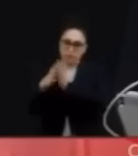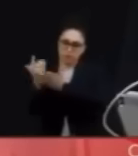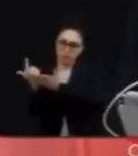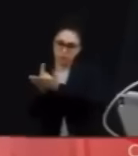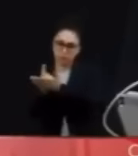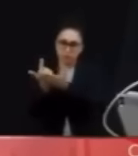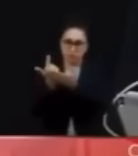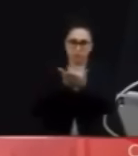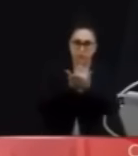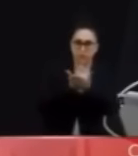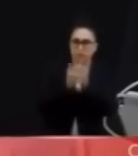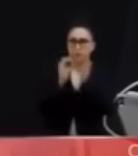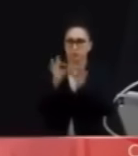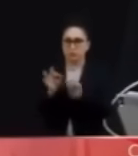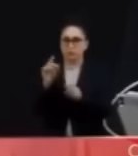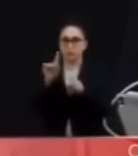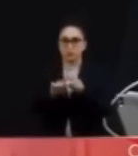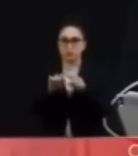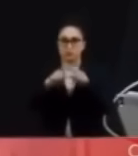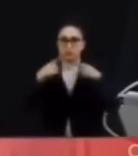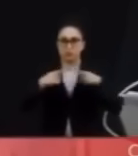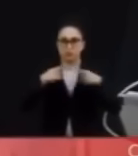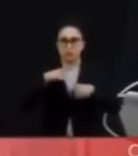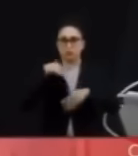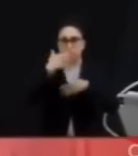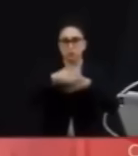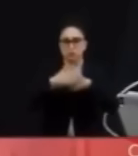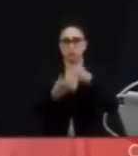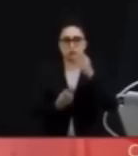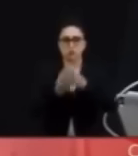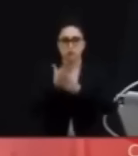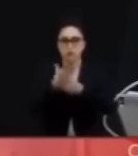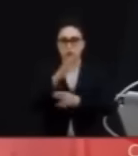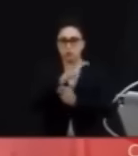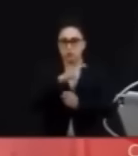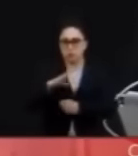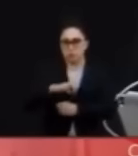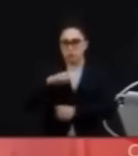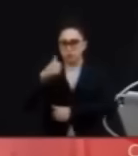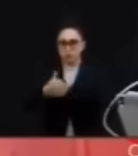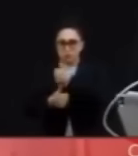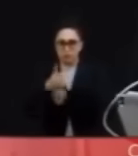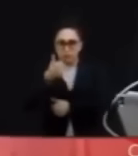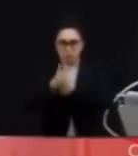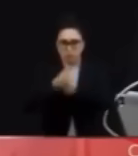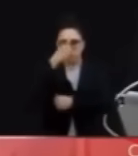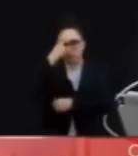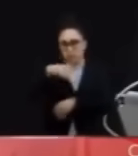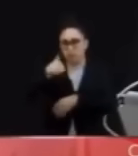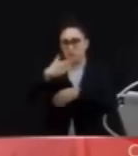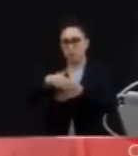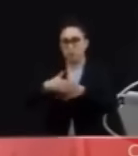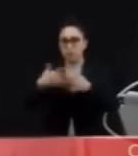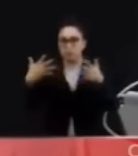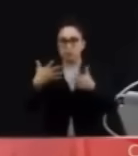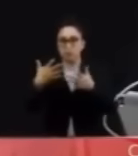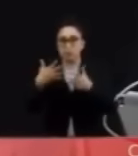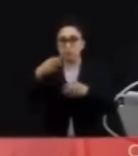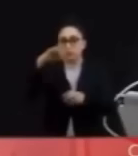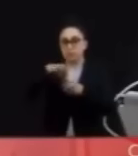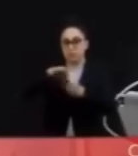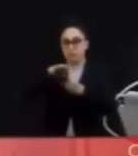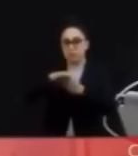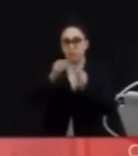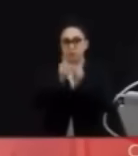las personas candidatas que participarán en la elección extraordinaria de las